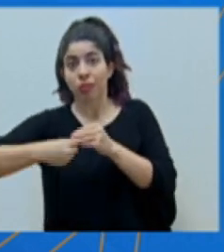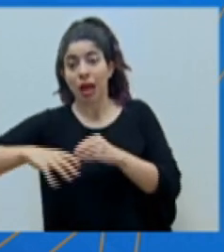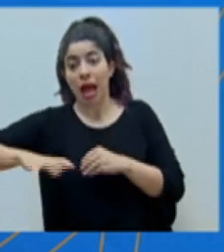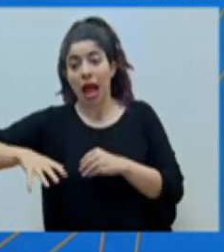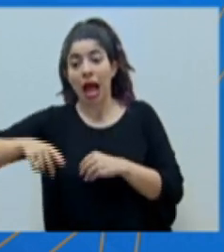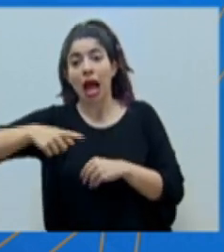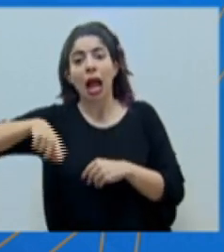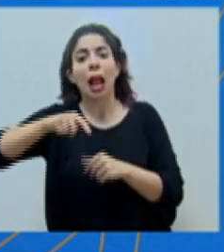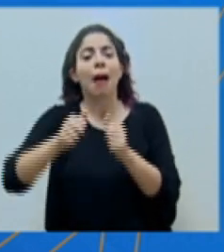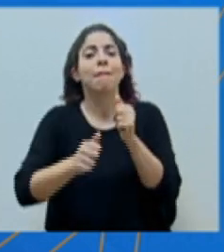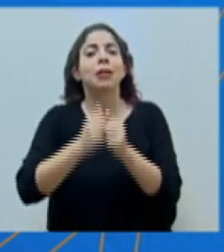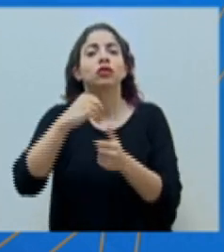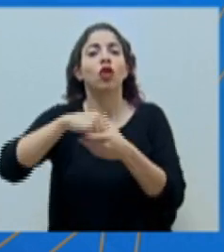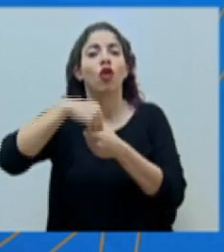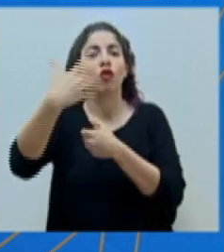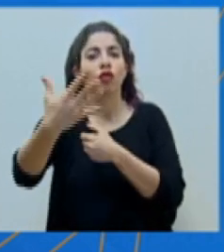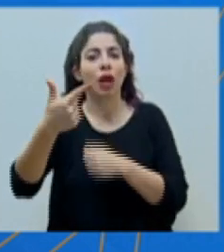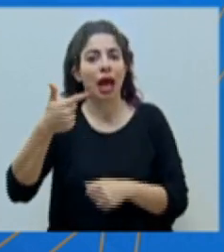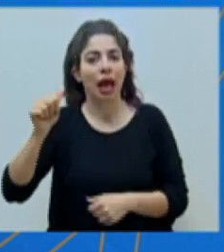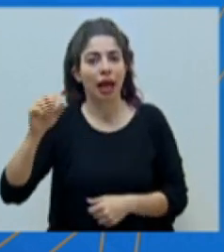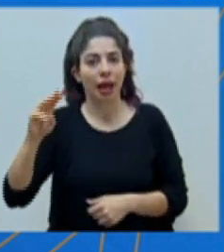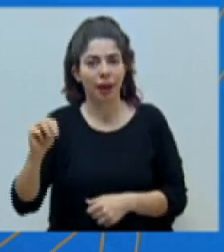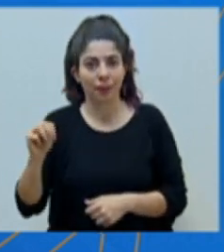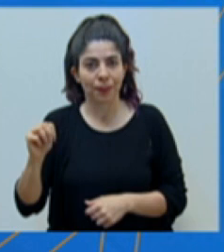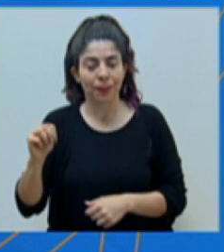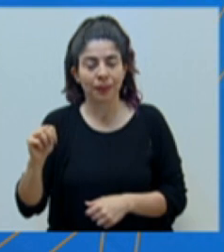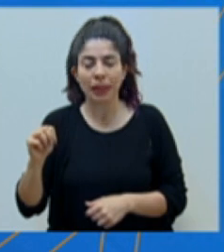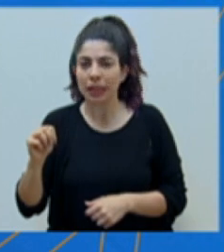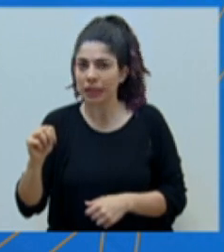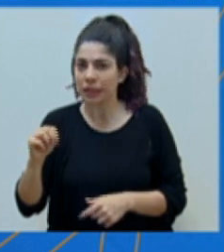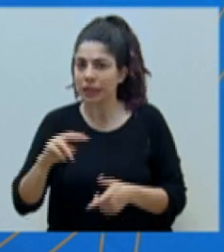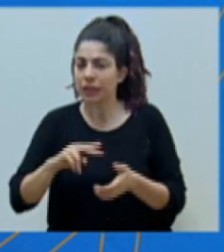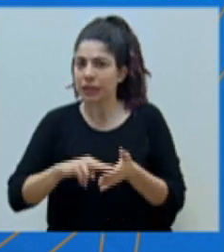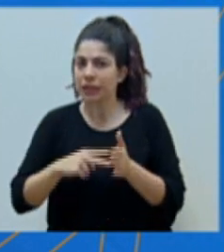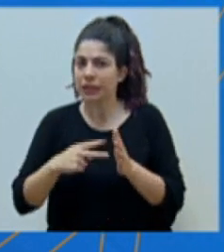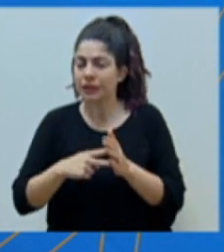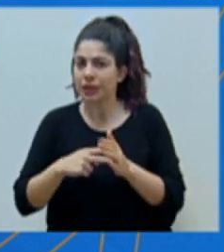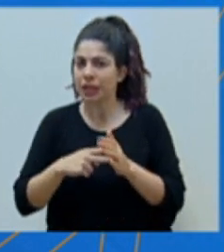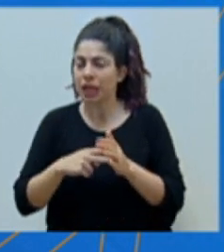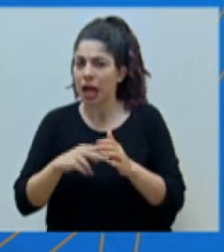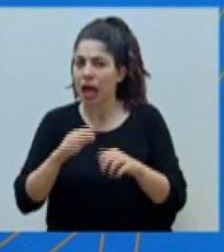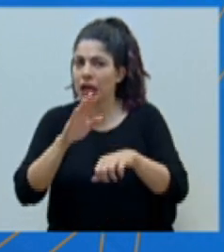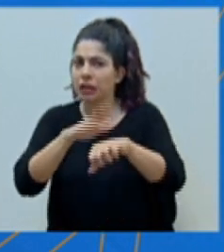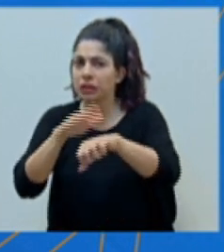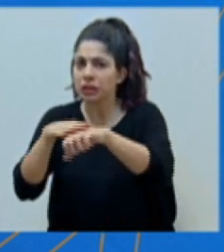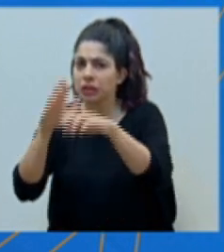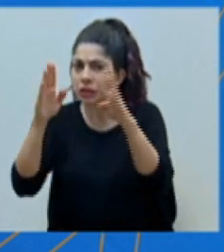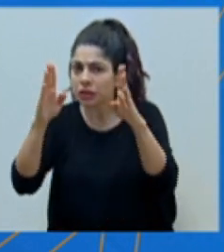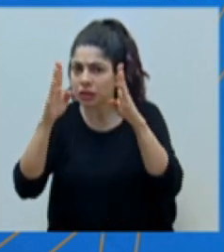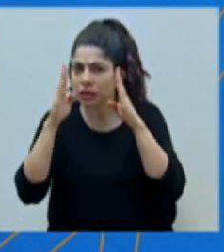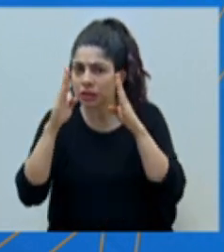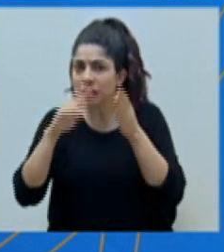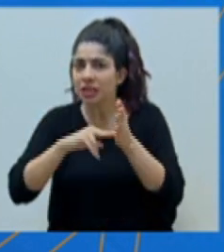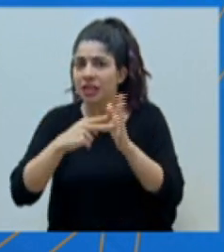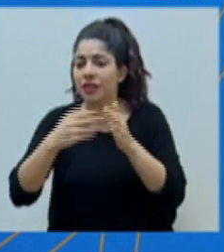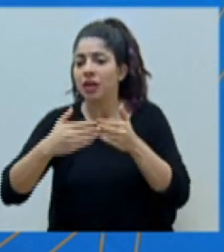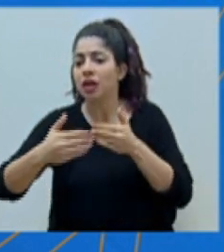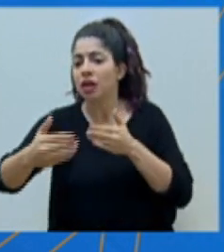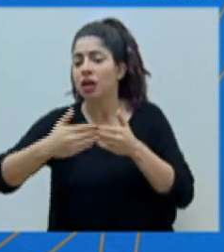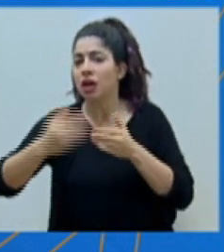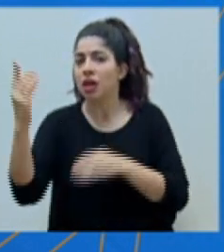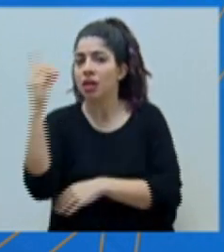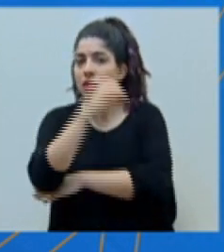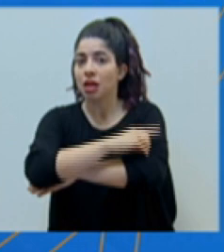fuera del gran área metropolitana. Eso pues nos despierta una alerta en términos de lo que viene en los próximos